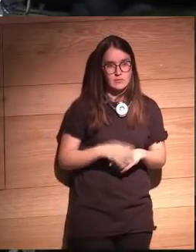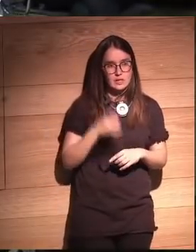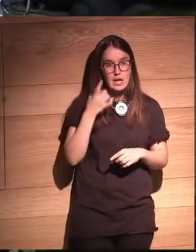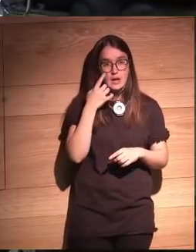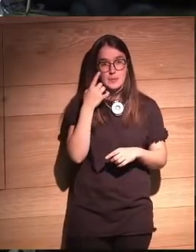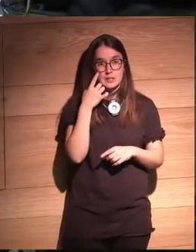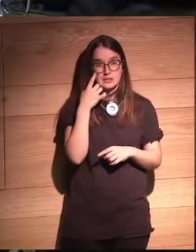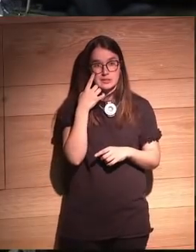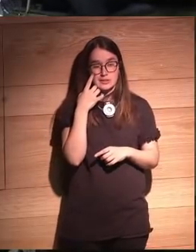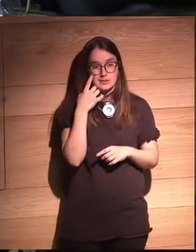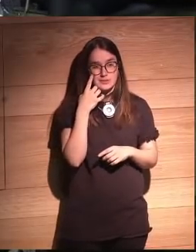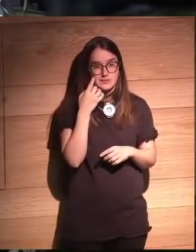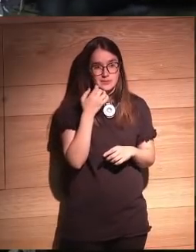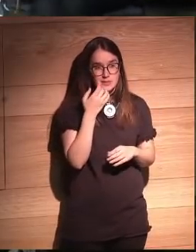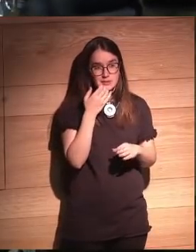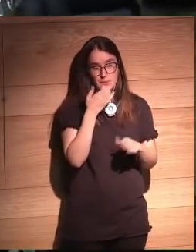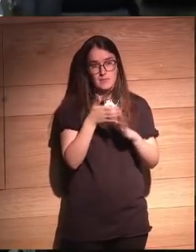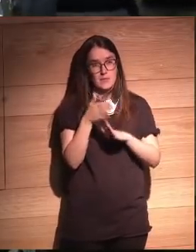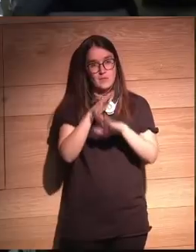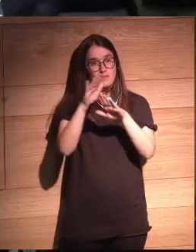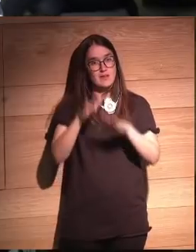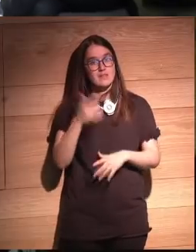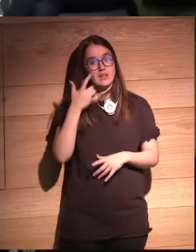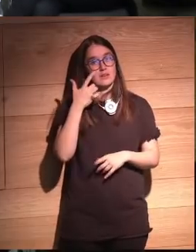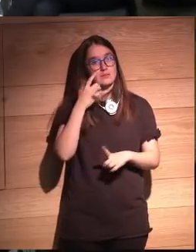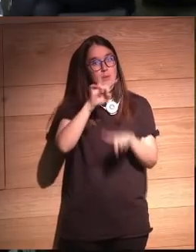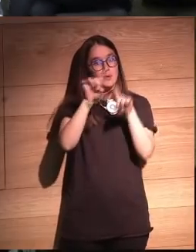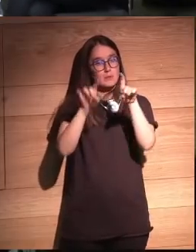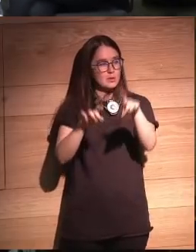Abrimos en estos momentos finales del acto el debate.